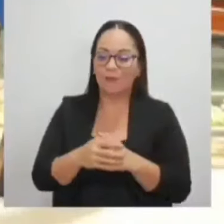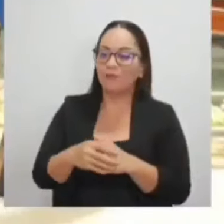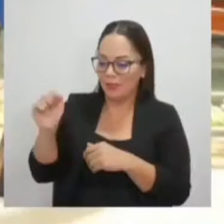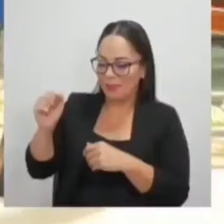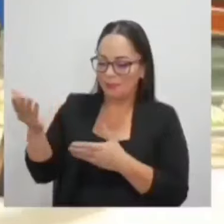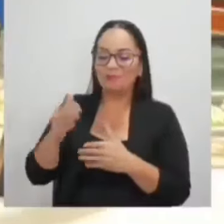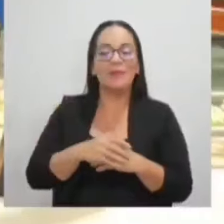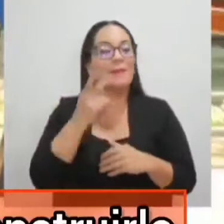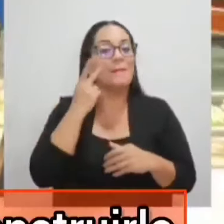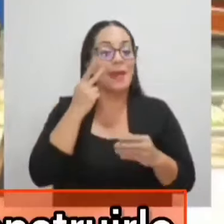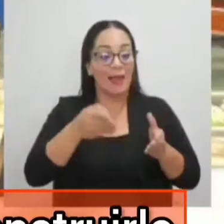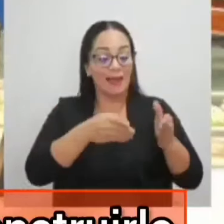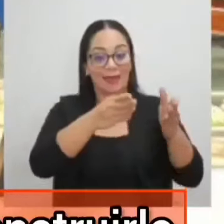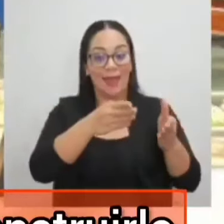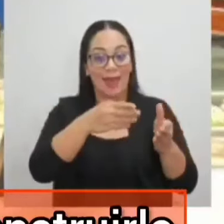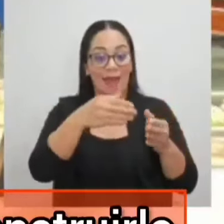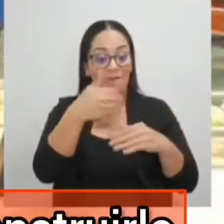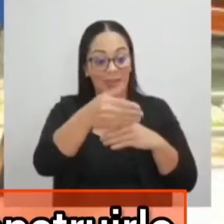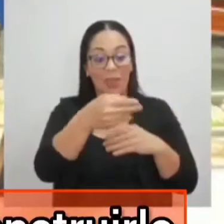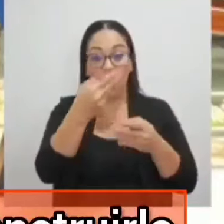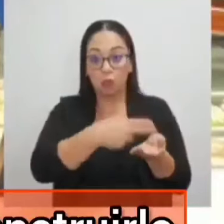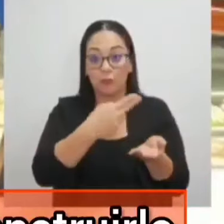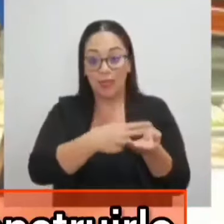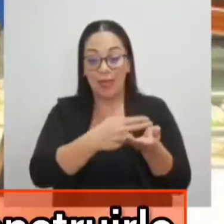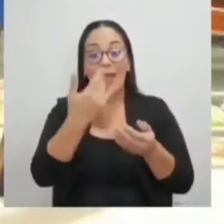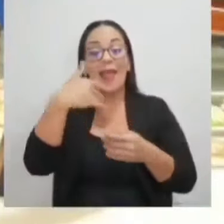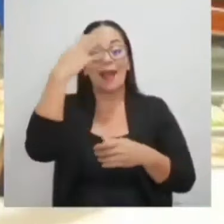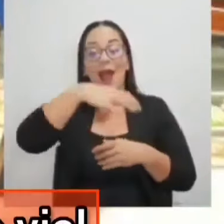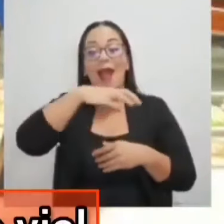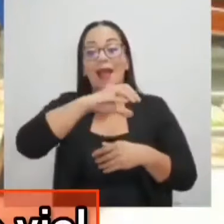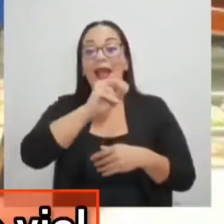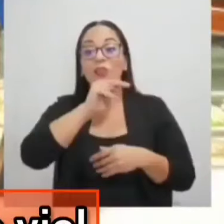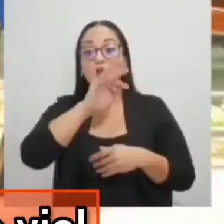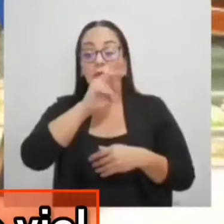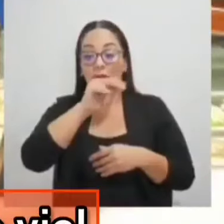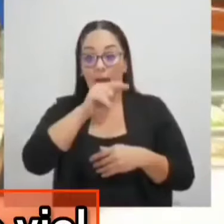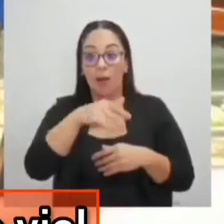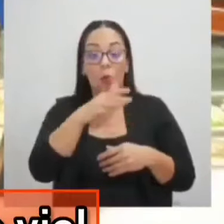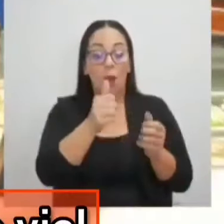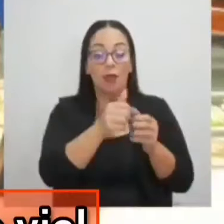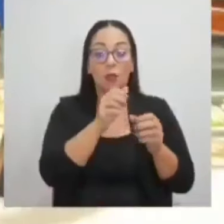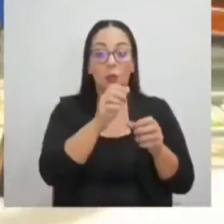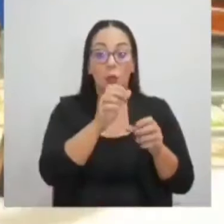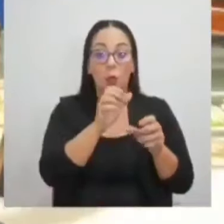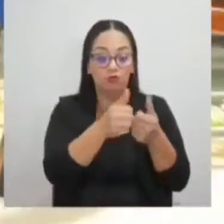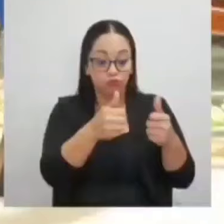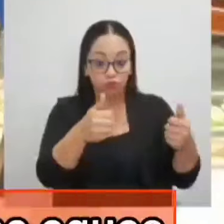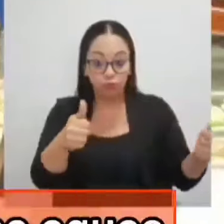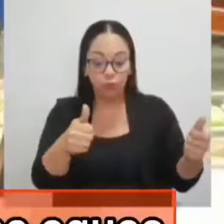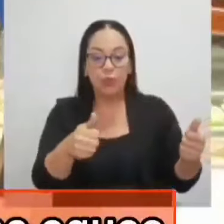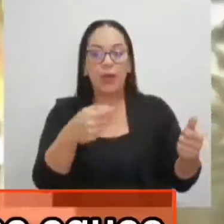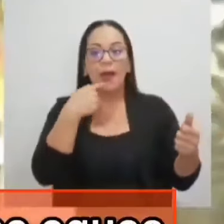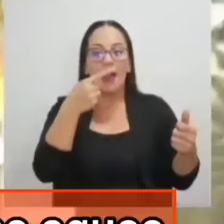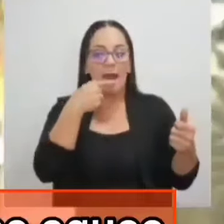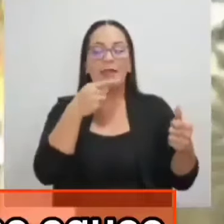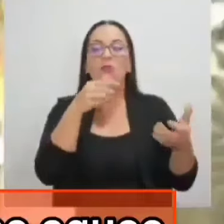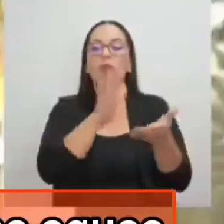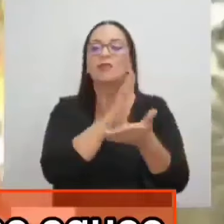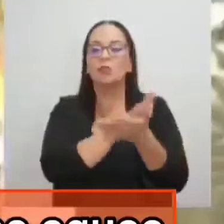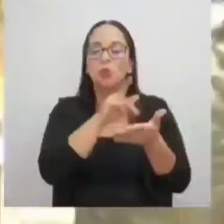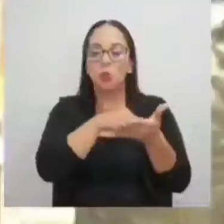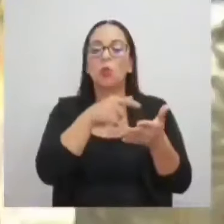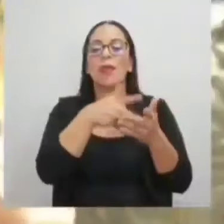cantonal. Cuando presentaron los planos para construirlo, presentaron un estudio de impacto vial, que es el que dice todo lo que hay que hacer, más el manejo